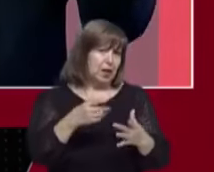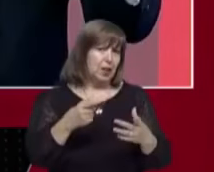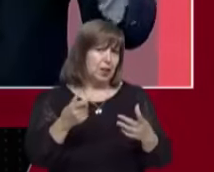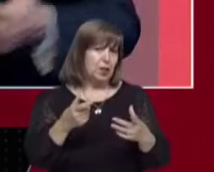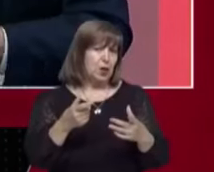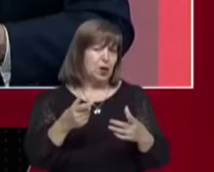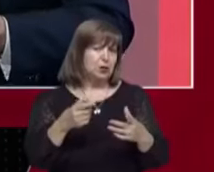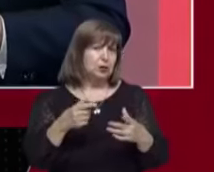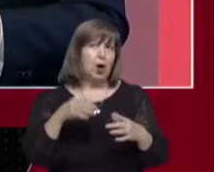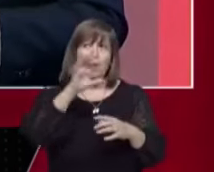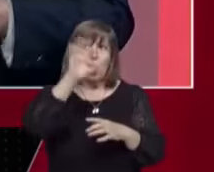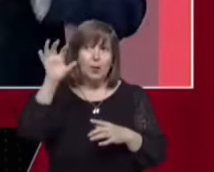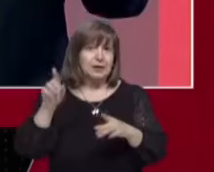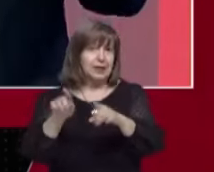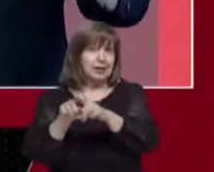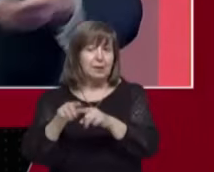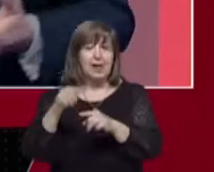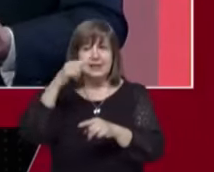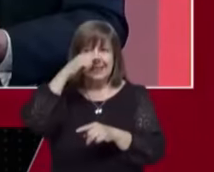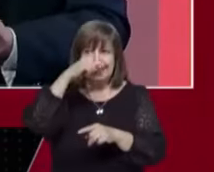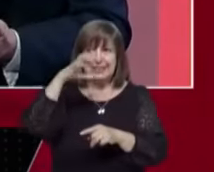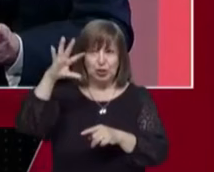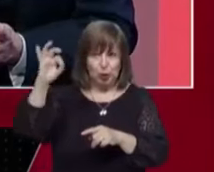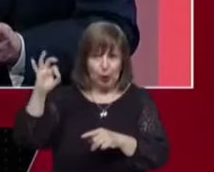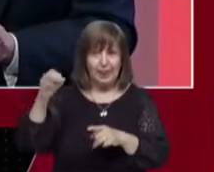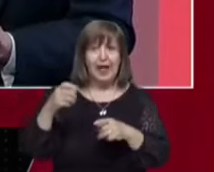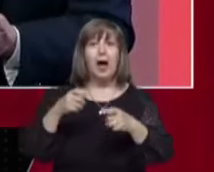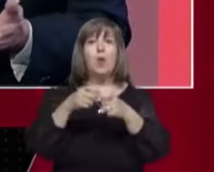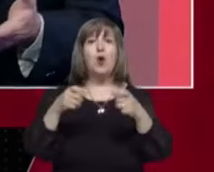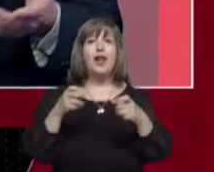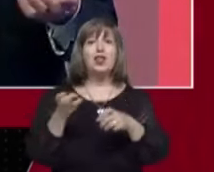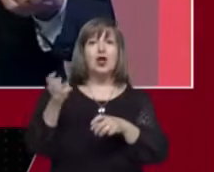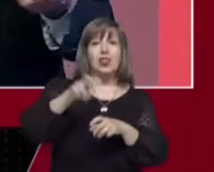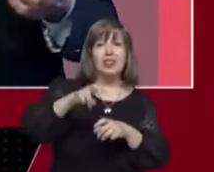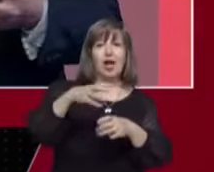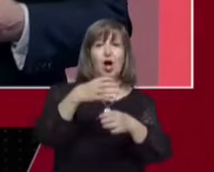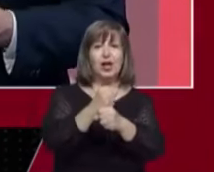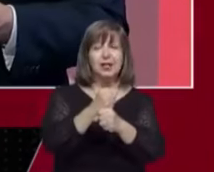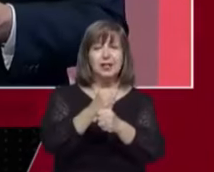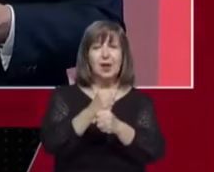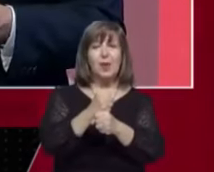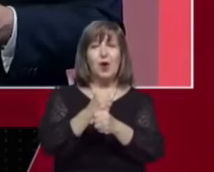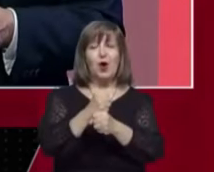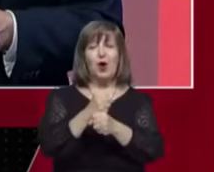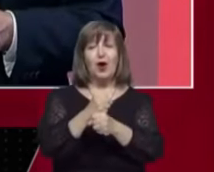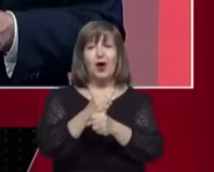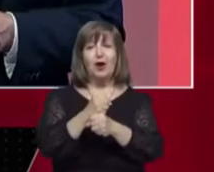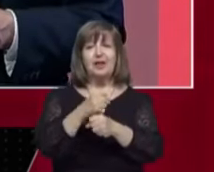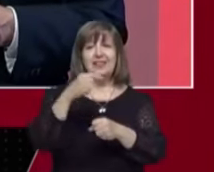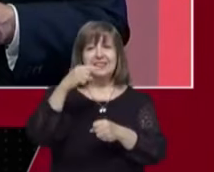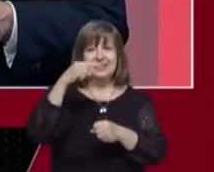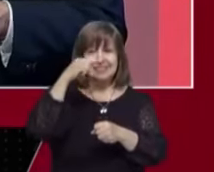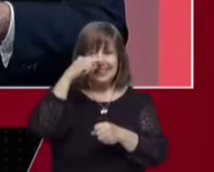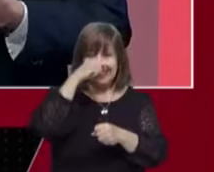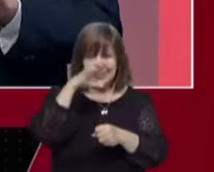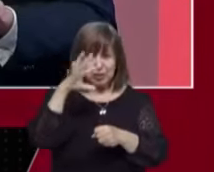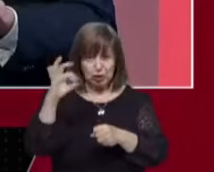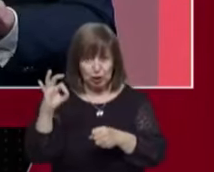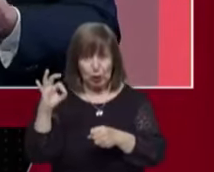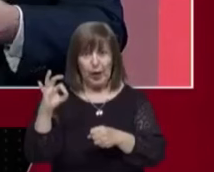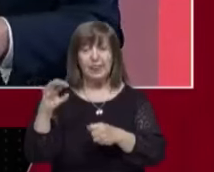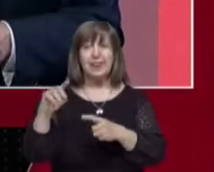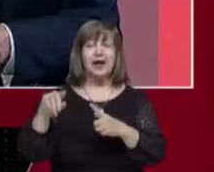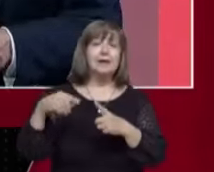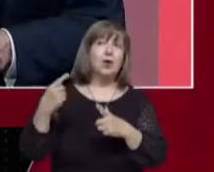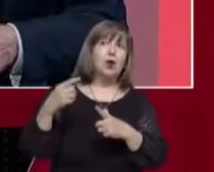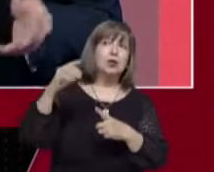Lo mismo en otras provincias, tenés 750, tenés distintas provincias donde el promedio es bastante más alto que lo que se está planteando en